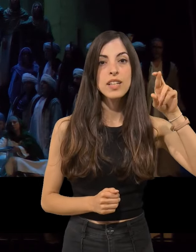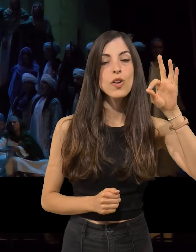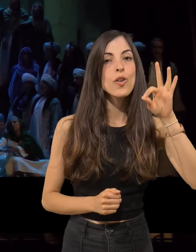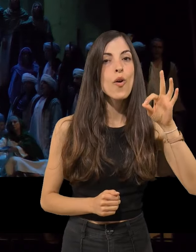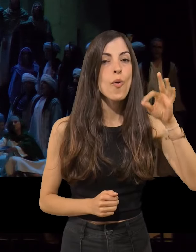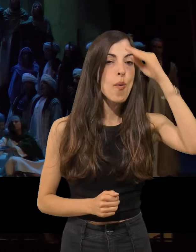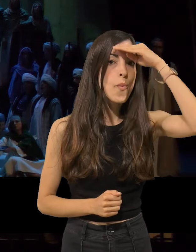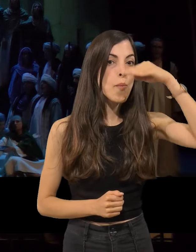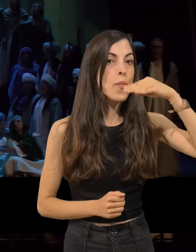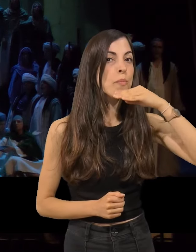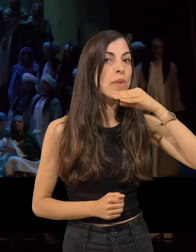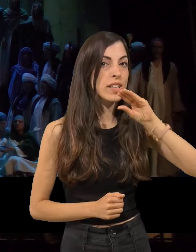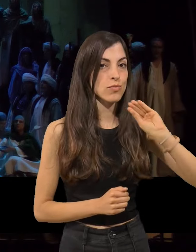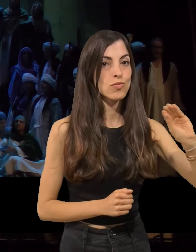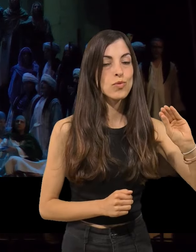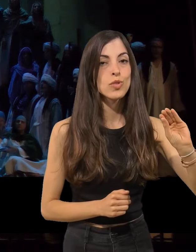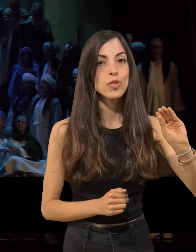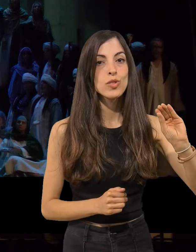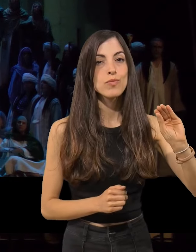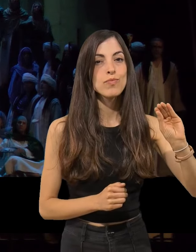exige venganza.